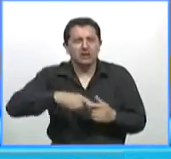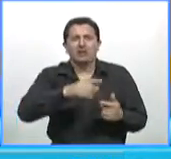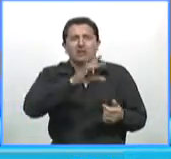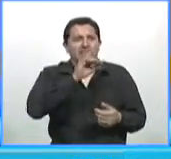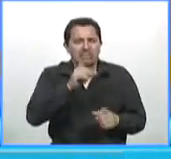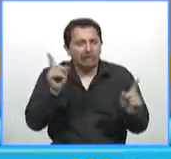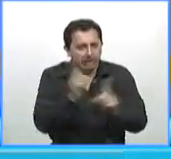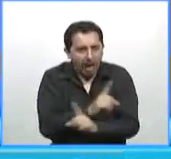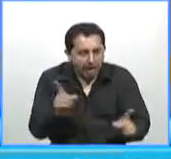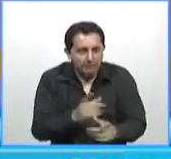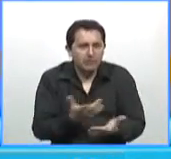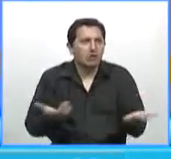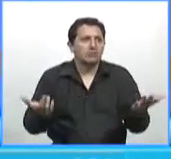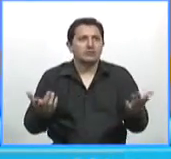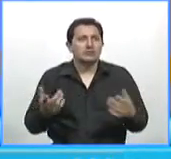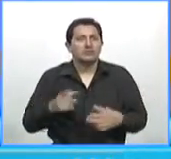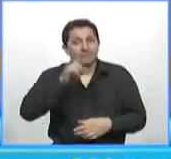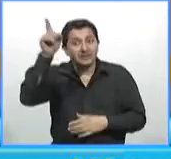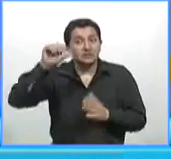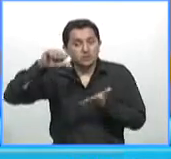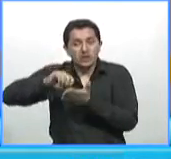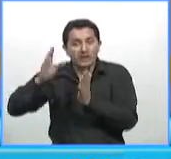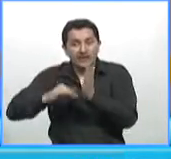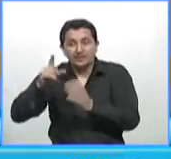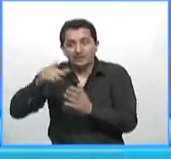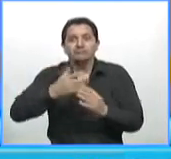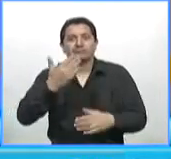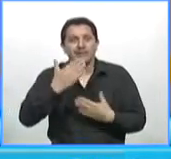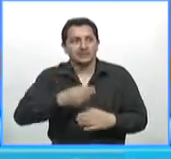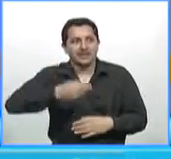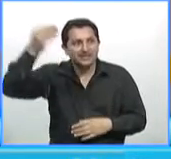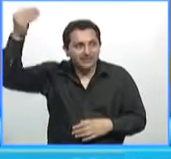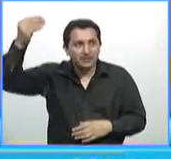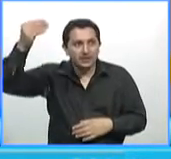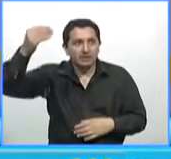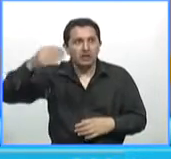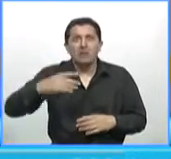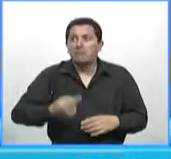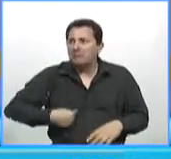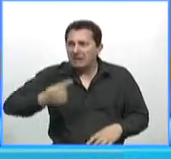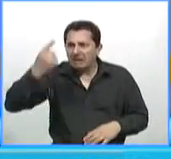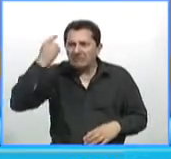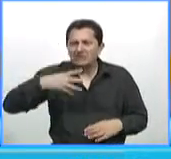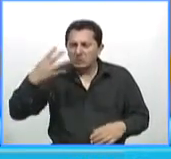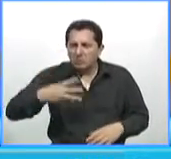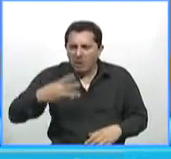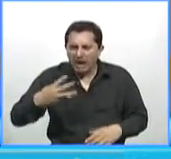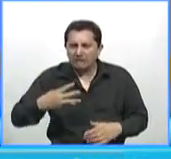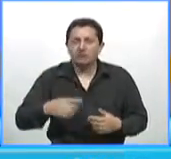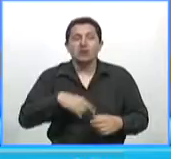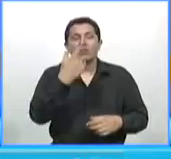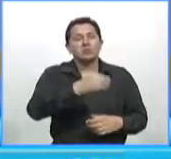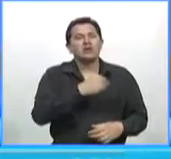Capurro. Claro, y fuimos a Valencia, bueno, donde conseguimos la clasificación, pero la primera vez que se salía a cuartas. Después fuimos a Toronto,